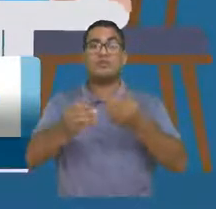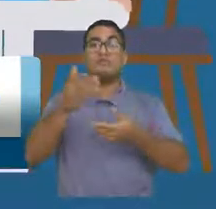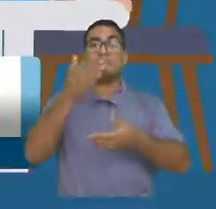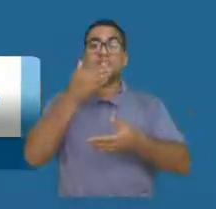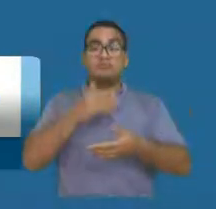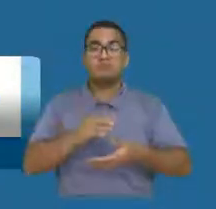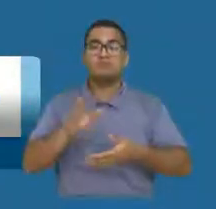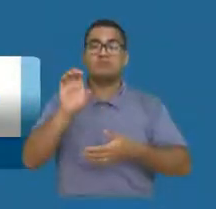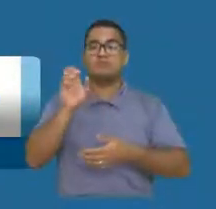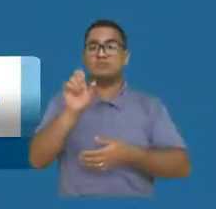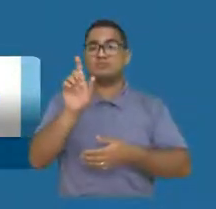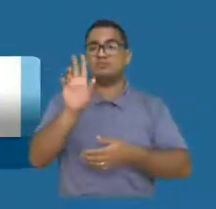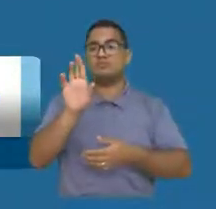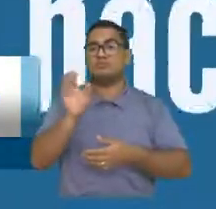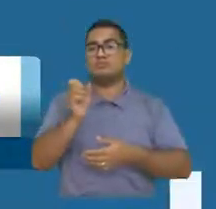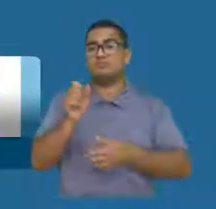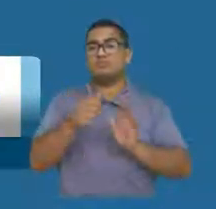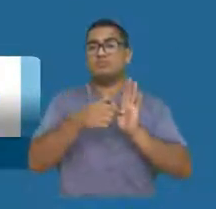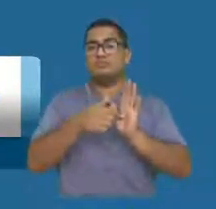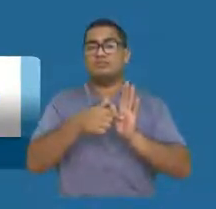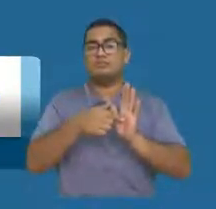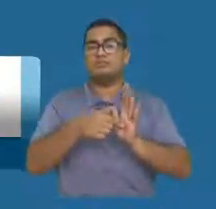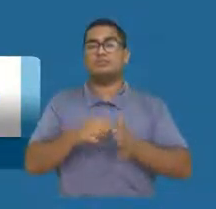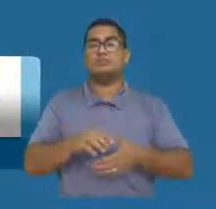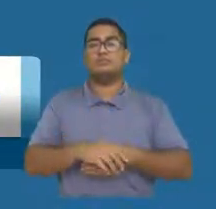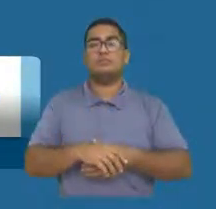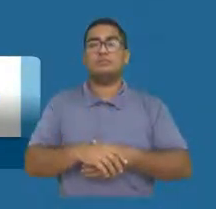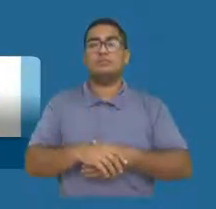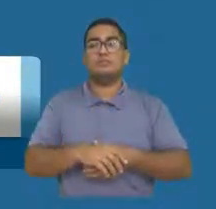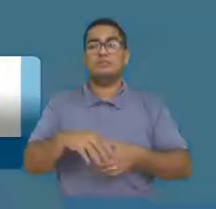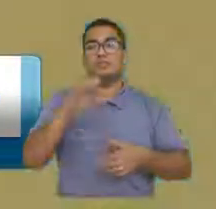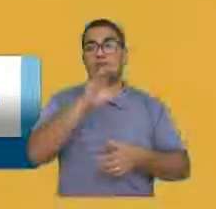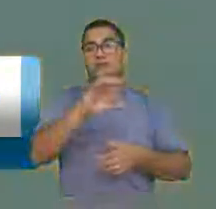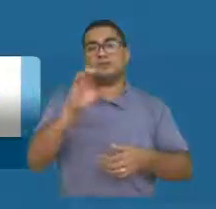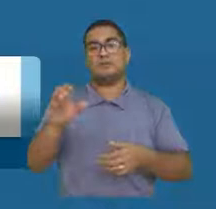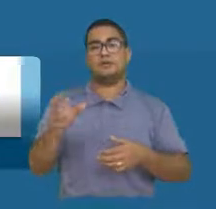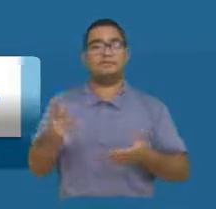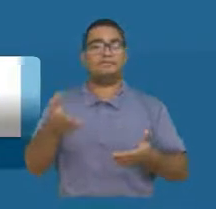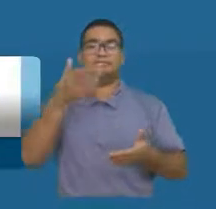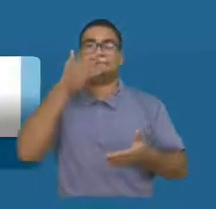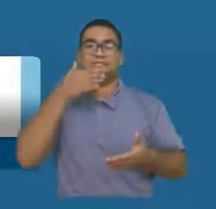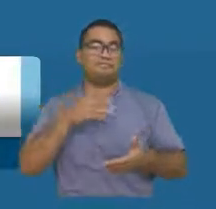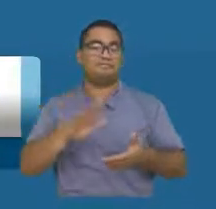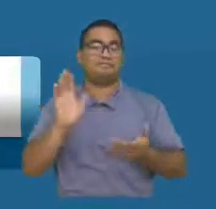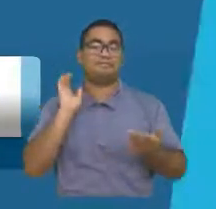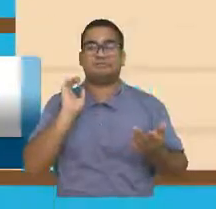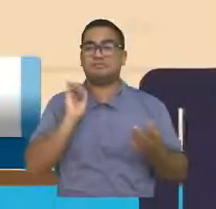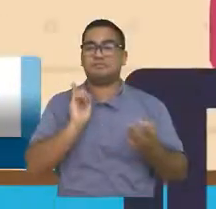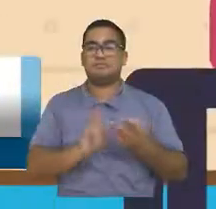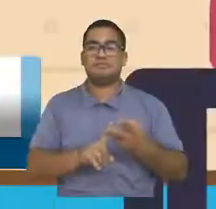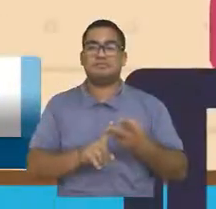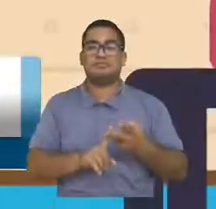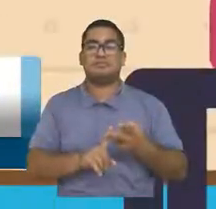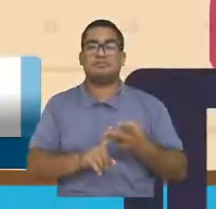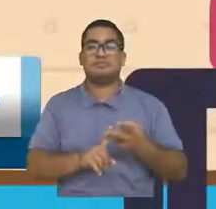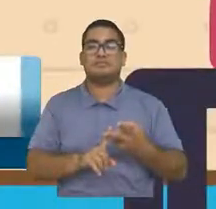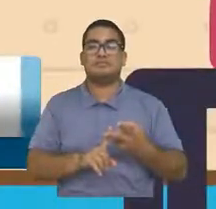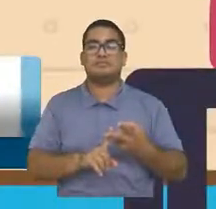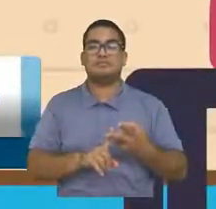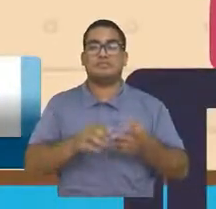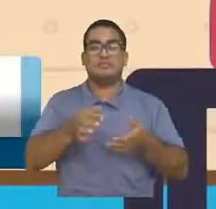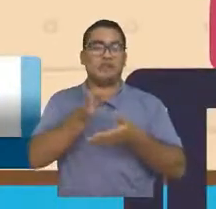estrés, como por ejemplo que las gaseosas, las bebidas gaseosas hay que eliminarlas, hay que bajarle al